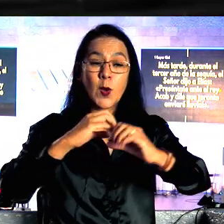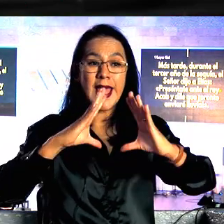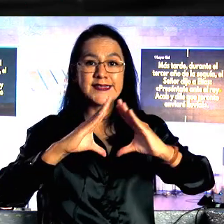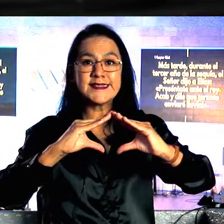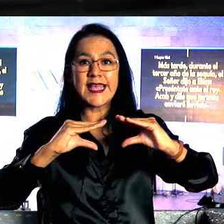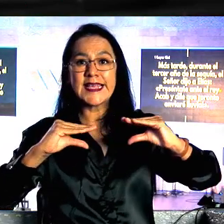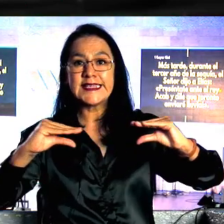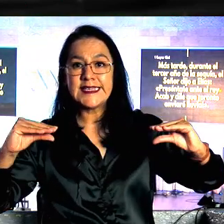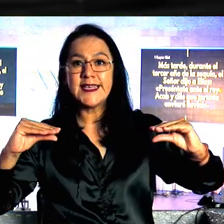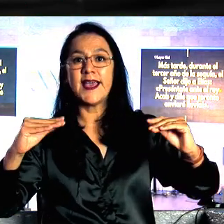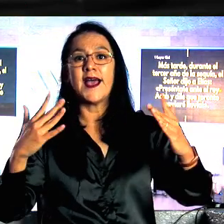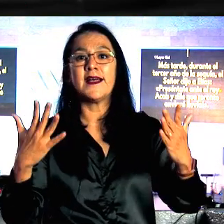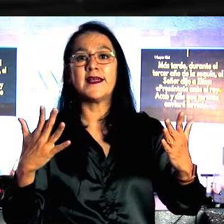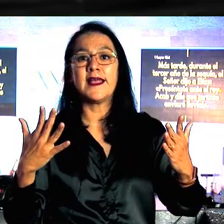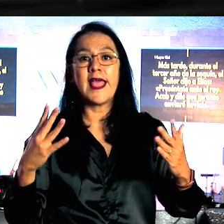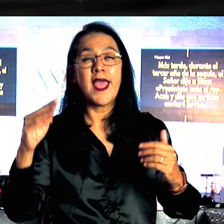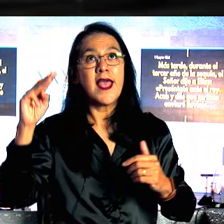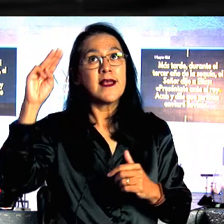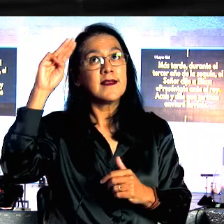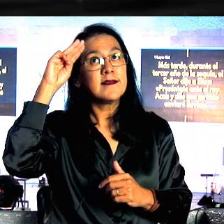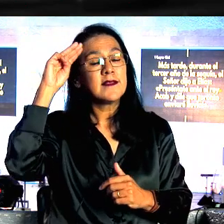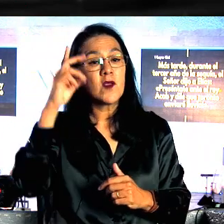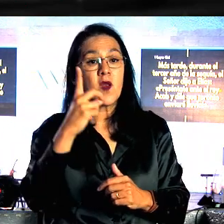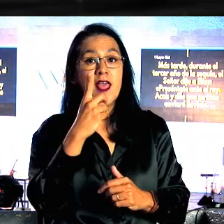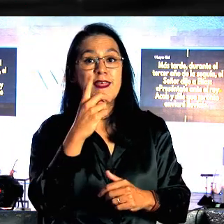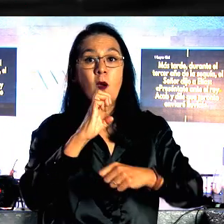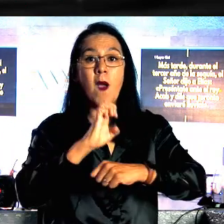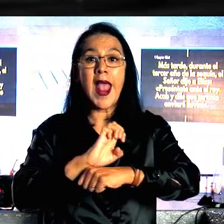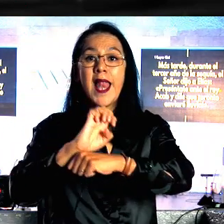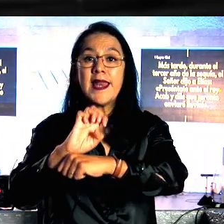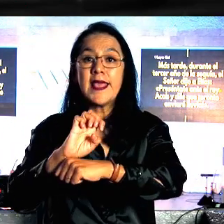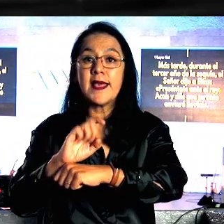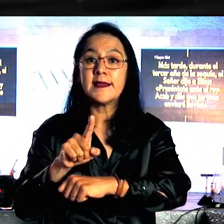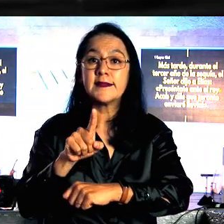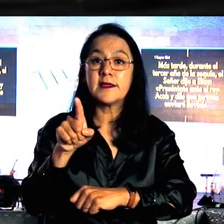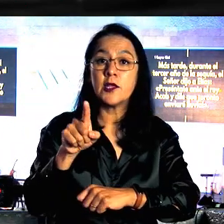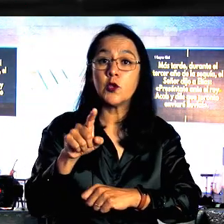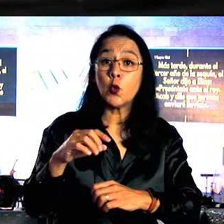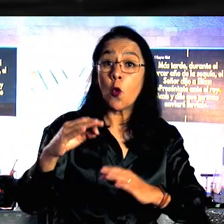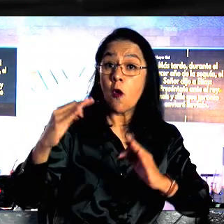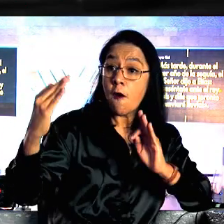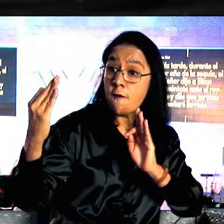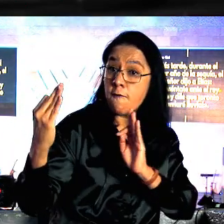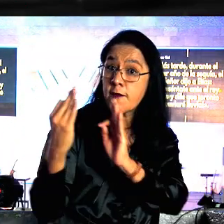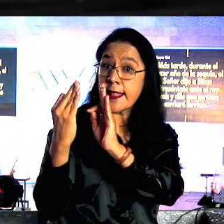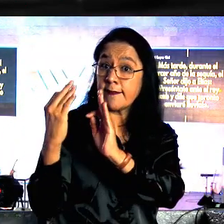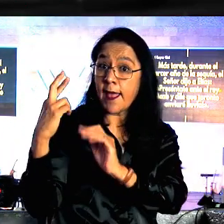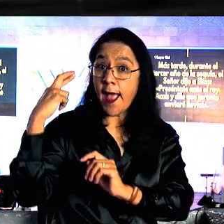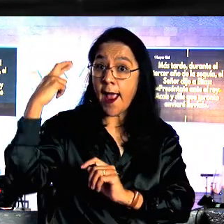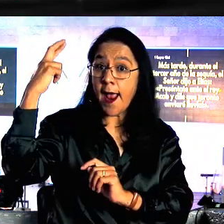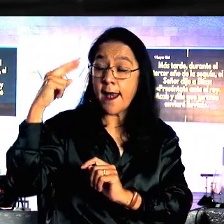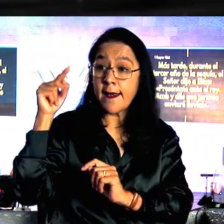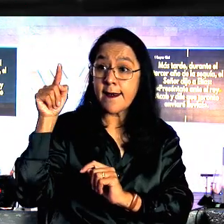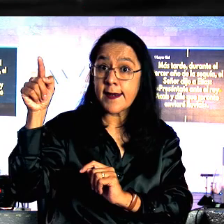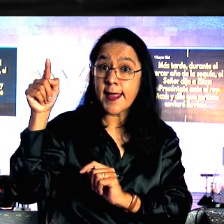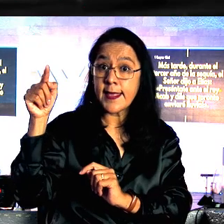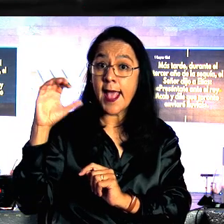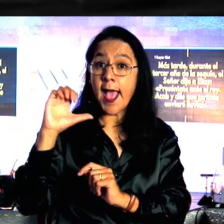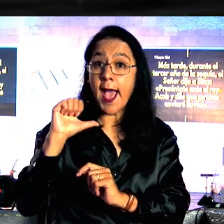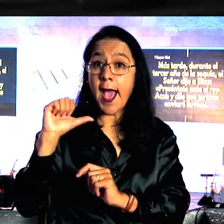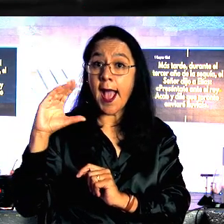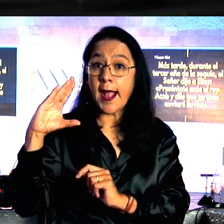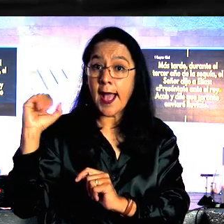el señor le dijo Elías presentante ante el rey Acab y dile que pronto enviaré lluvia